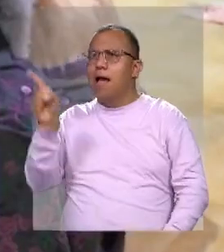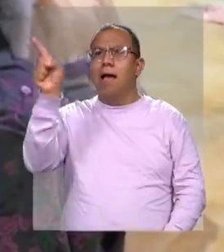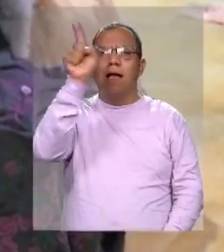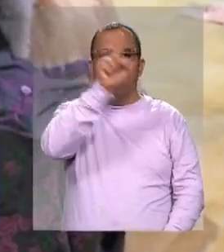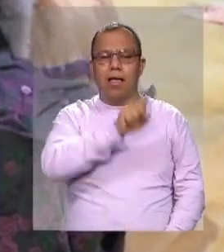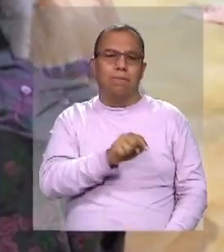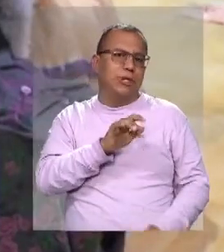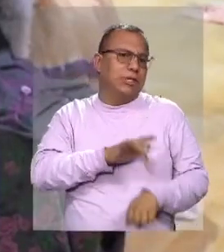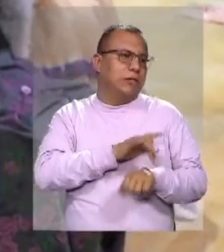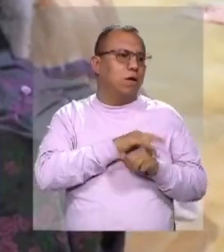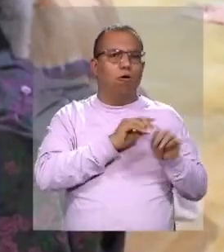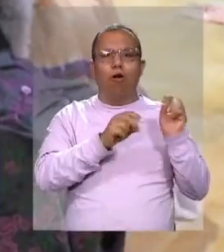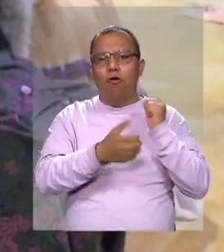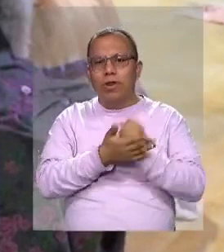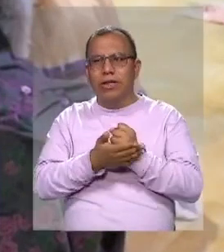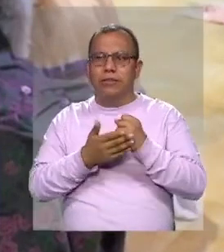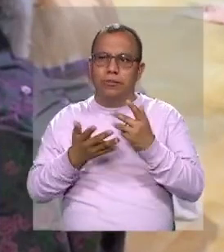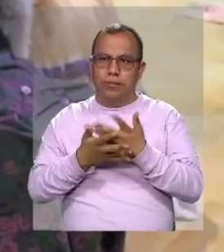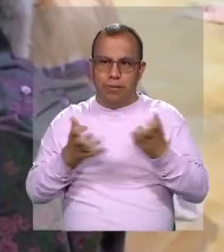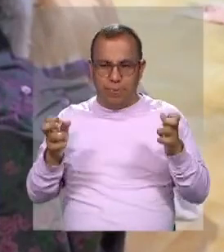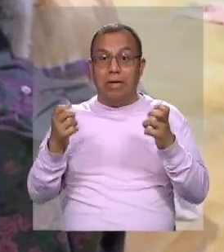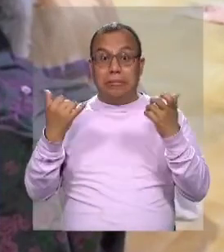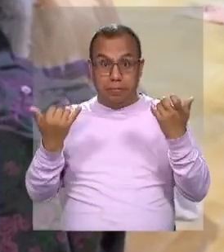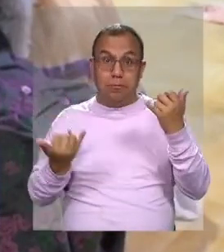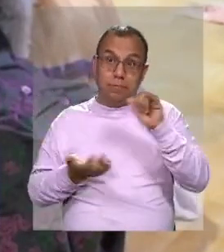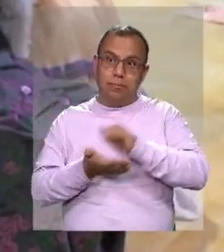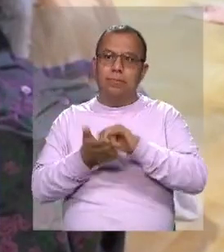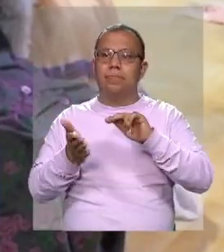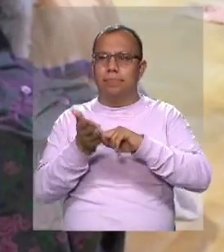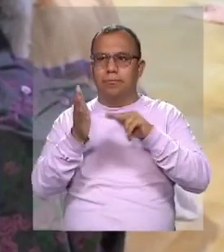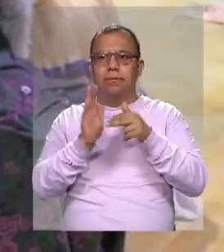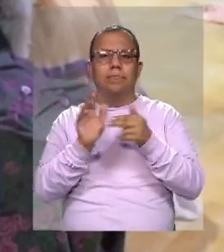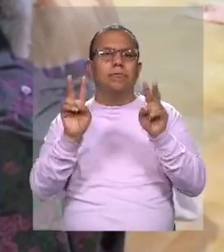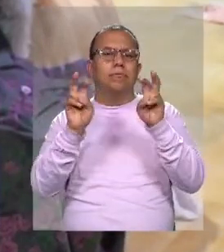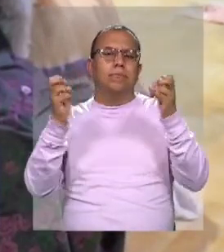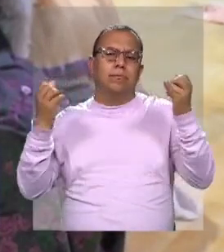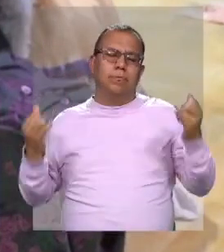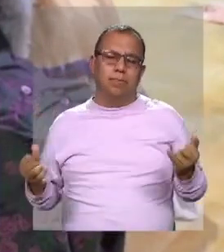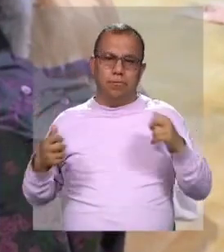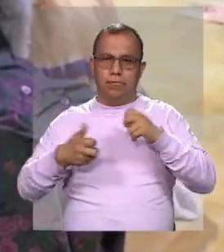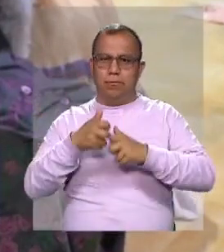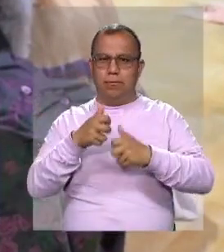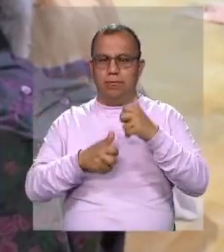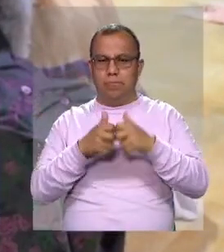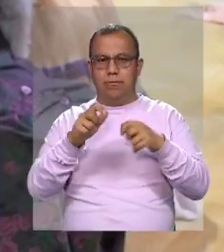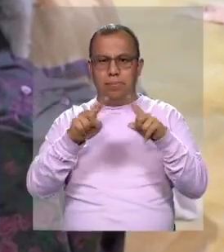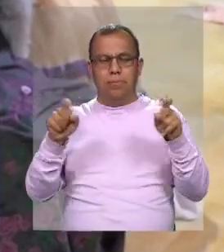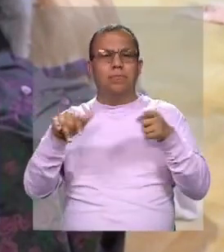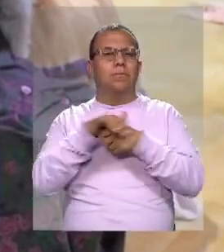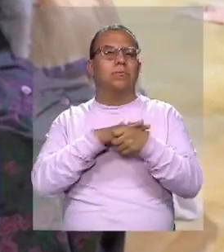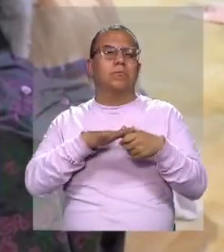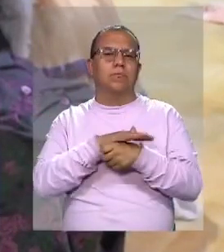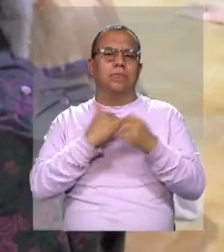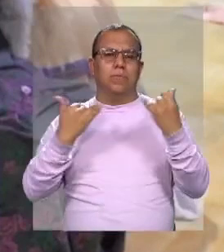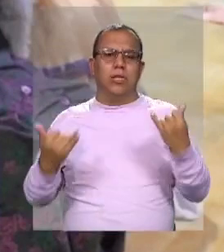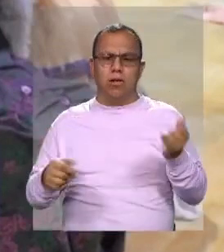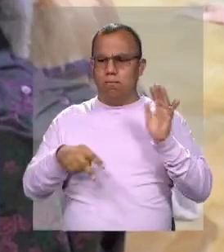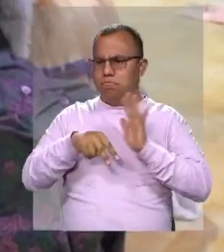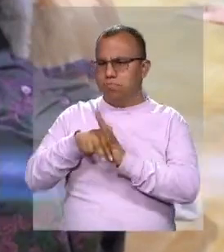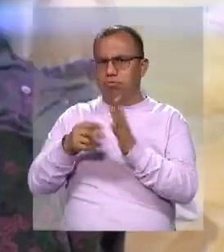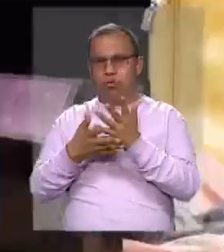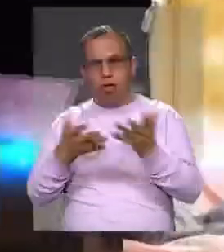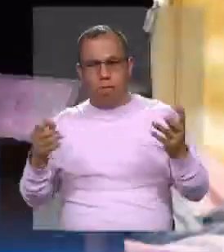a salir de su territorio. Eso significa que estamos hablando de un problema de desplazamiento, de despojo